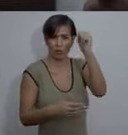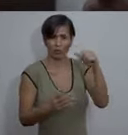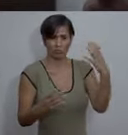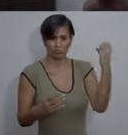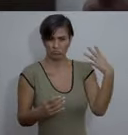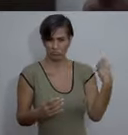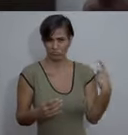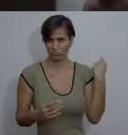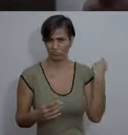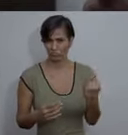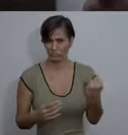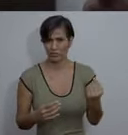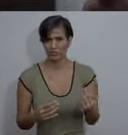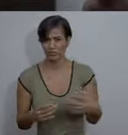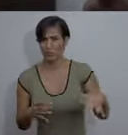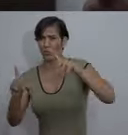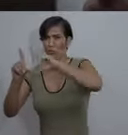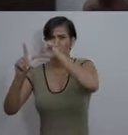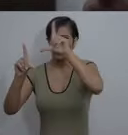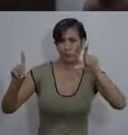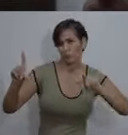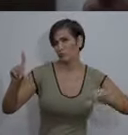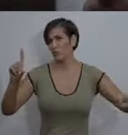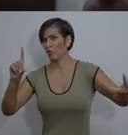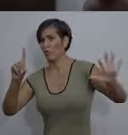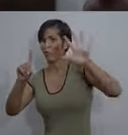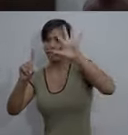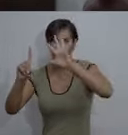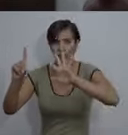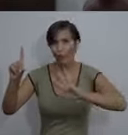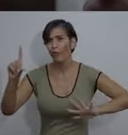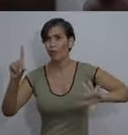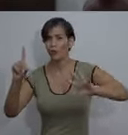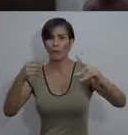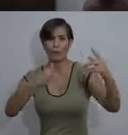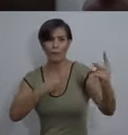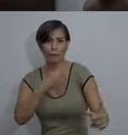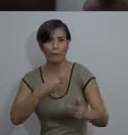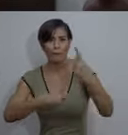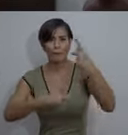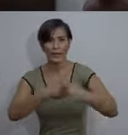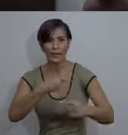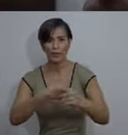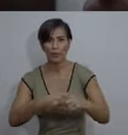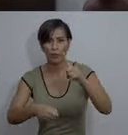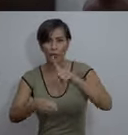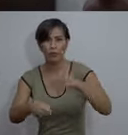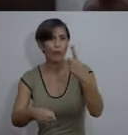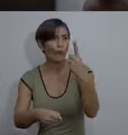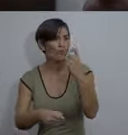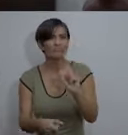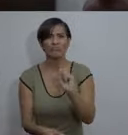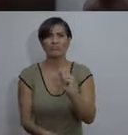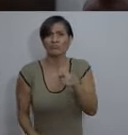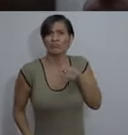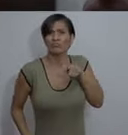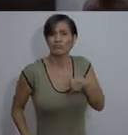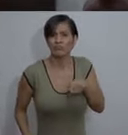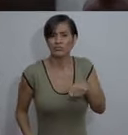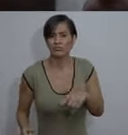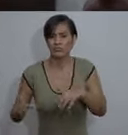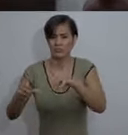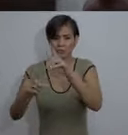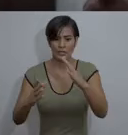con este semáforo prácticamente todo méxico se encuentra en riesgo máximo con color rojo lo que significa